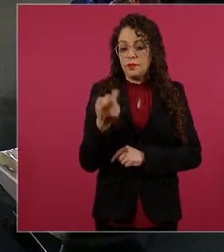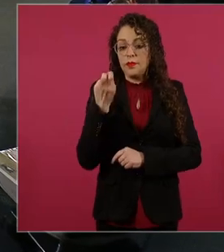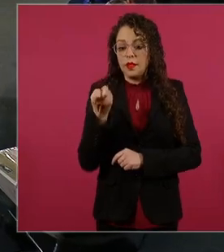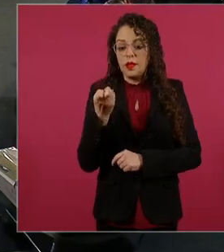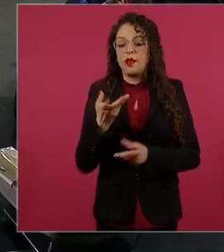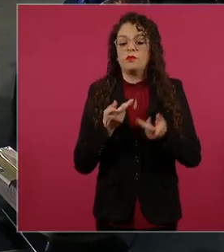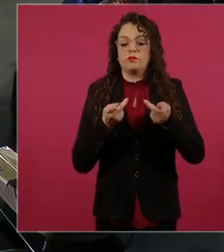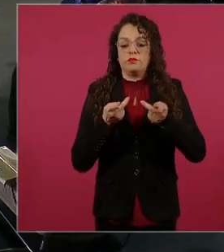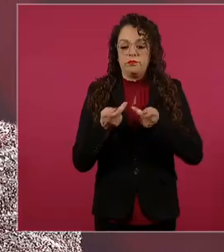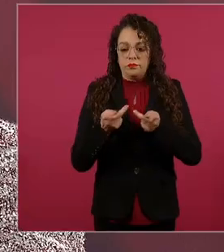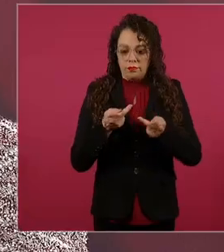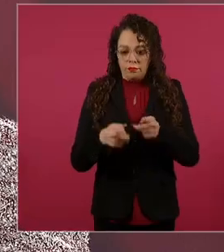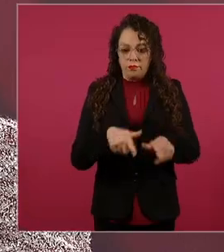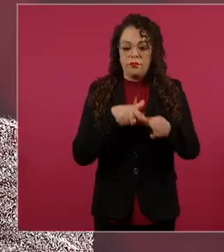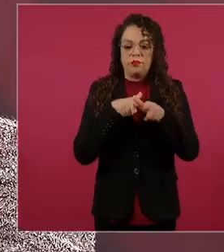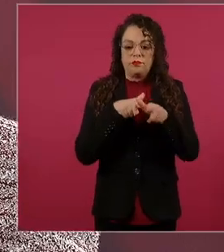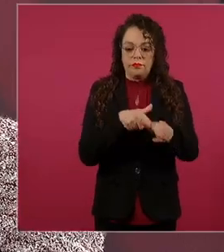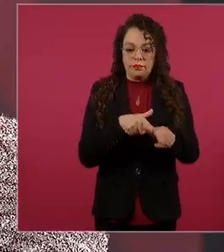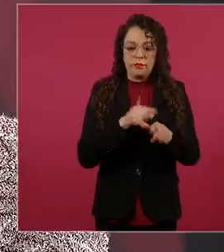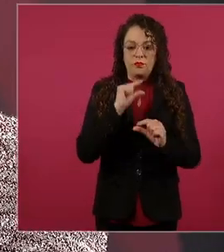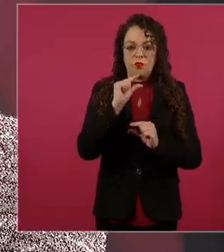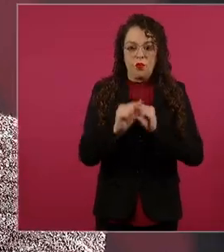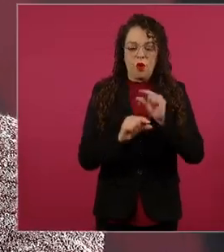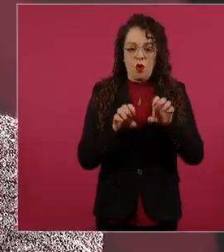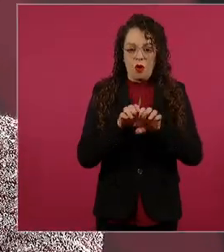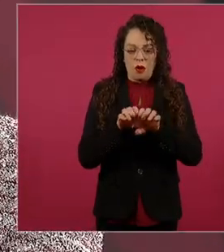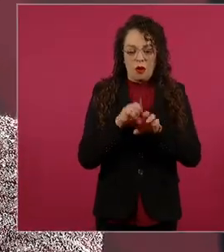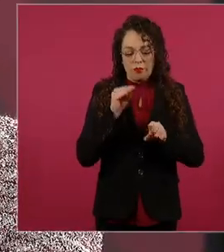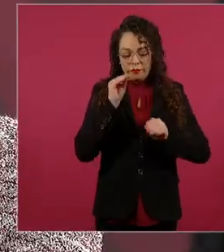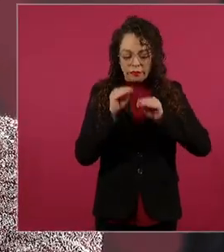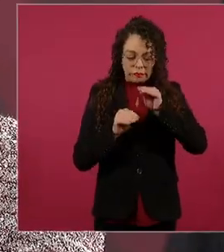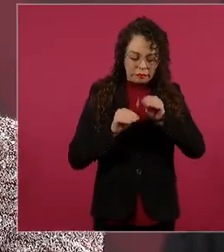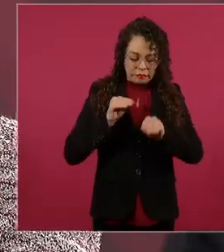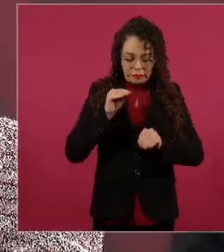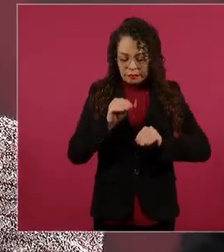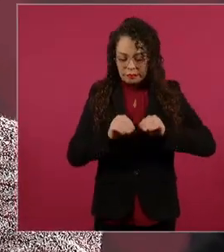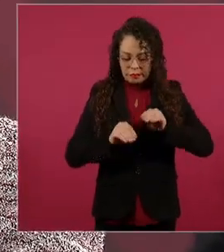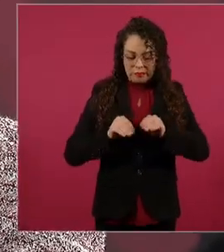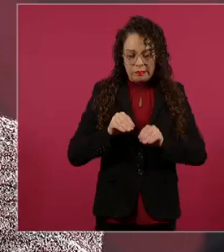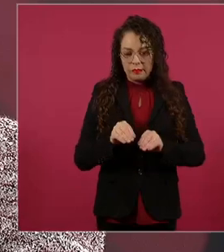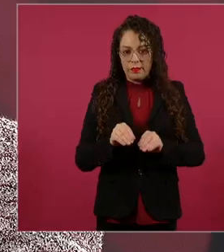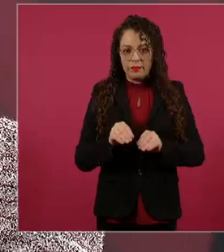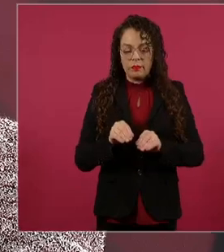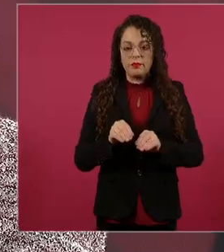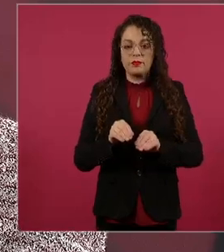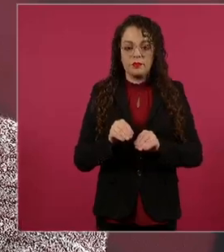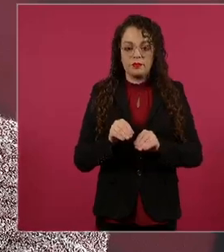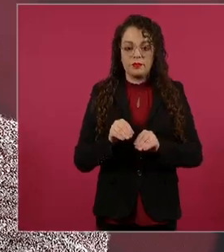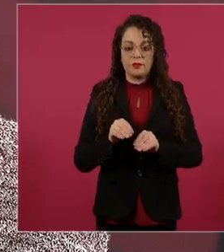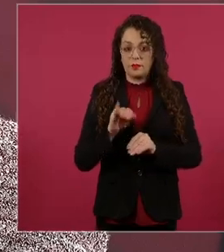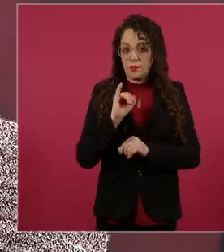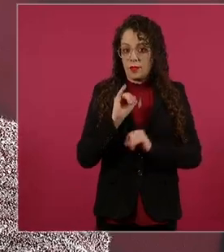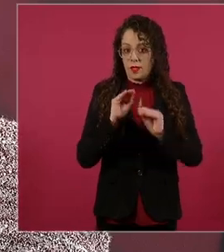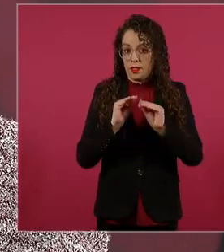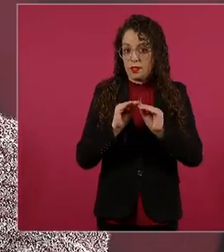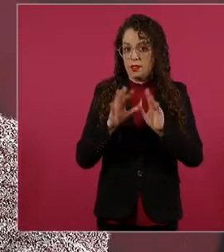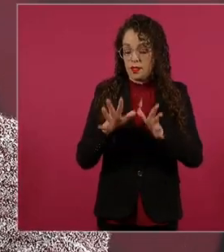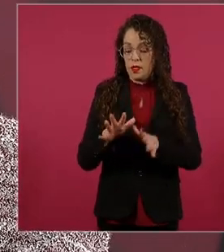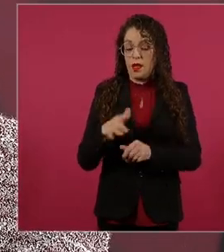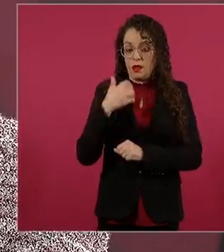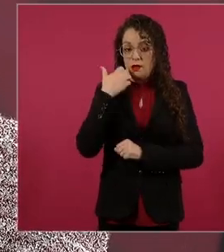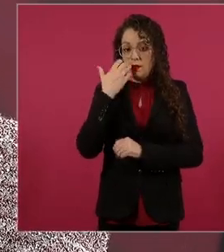está concretando poco a poco y efectivamente es una meta, 500 mil